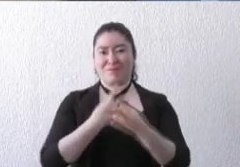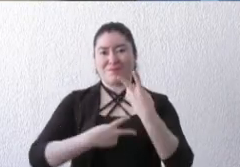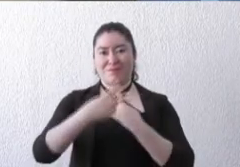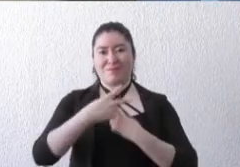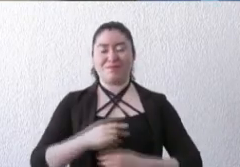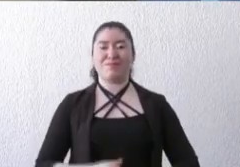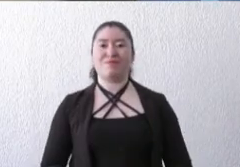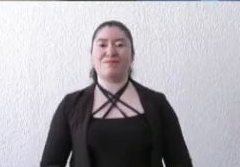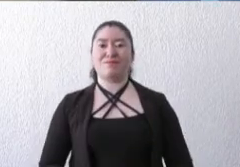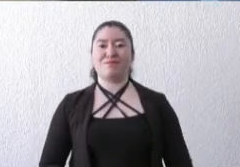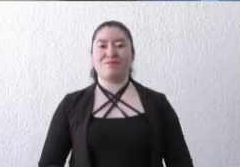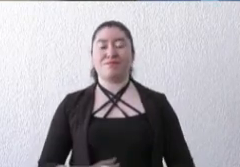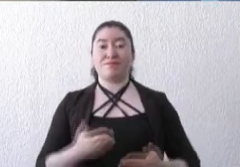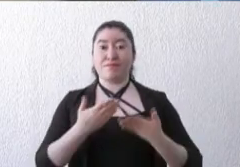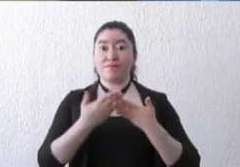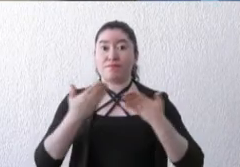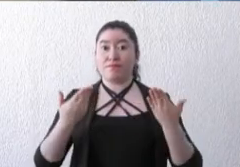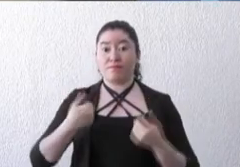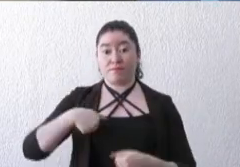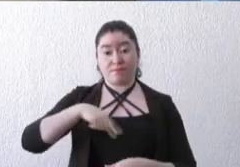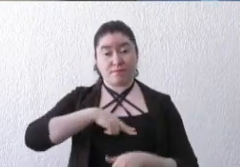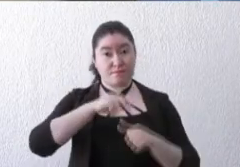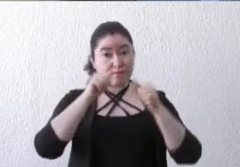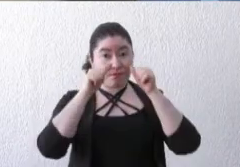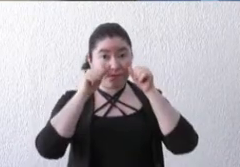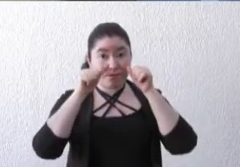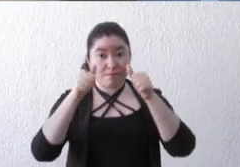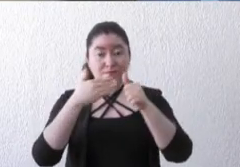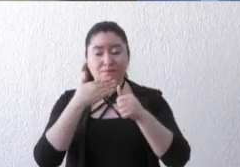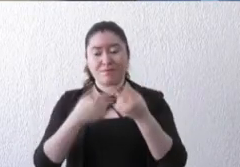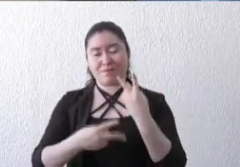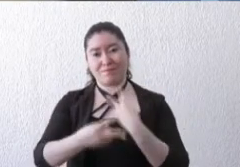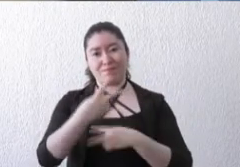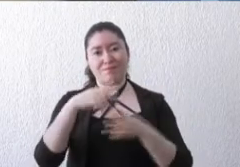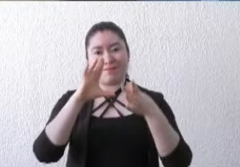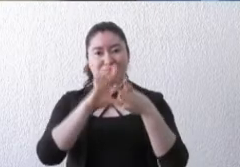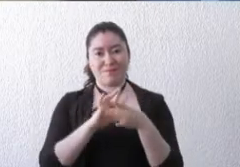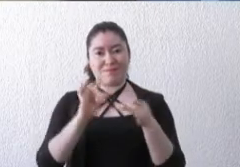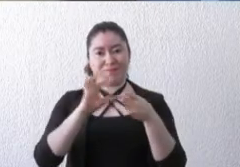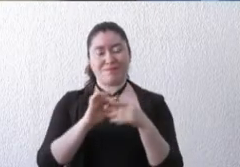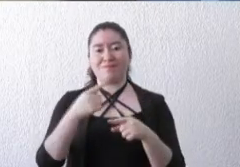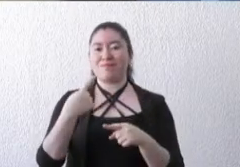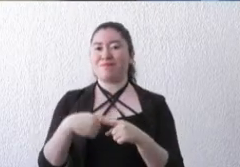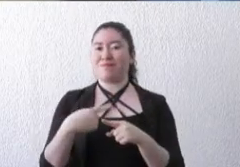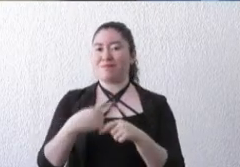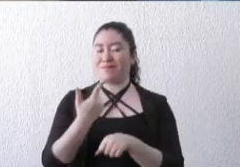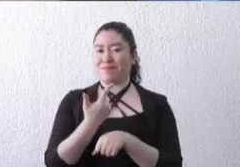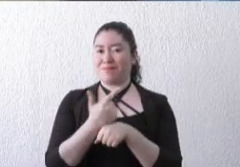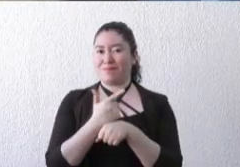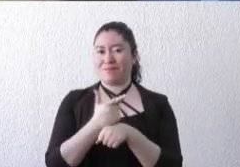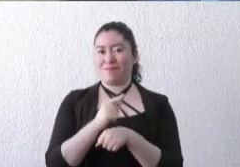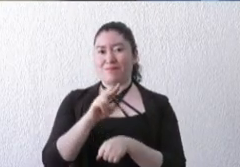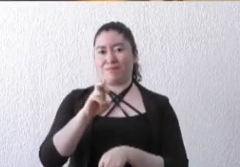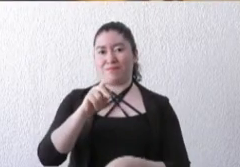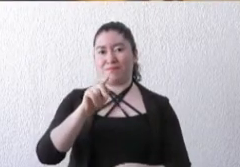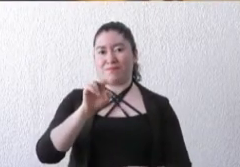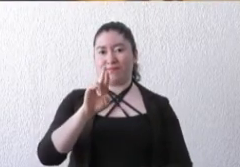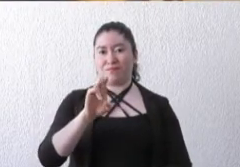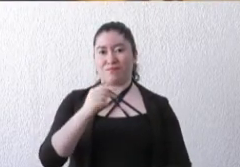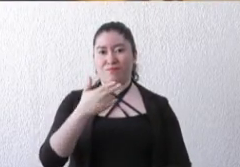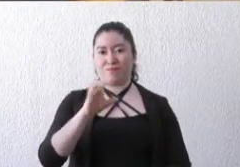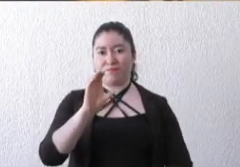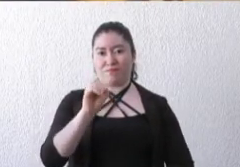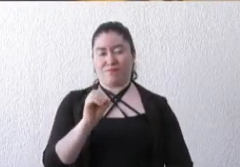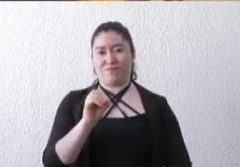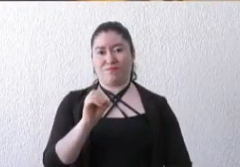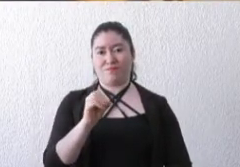A continuación, escuchemos las palabras de bienvenida a cargo del licenciado Víctor Hugo Romo de Vivar Guerra, alcalde de